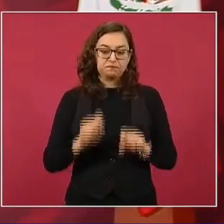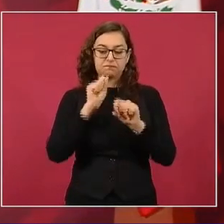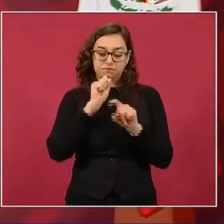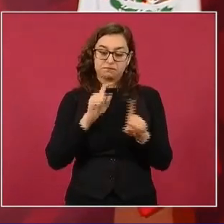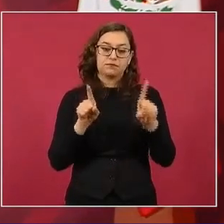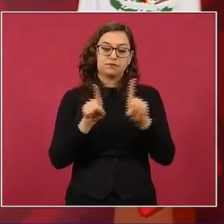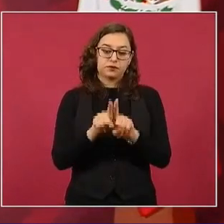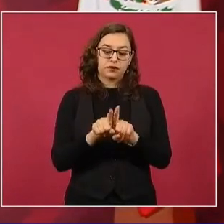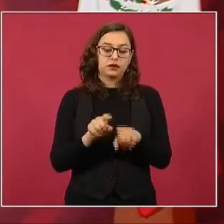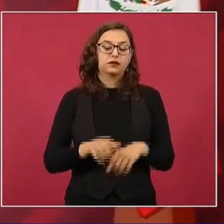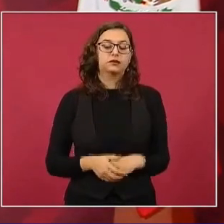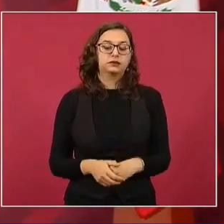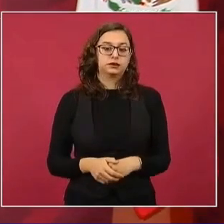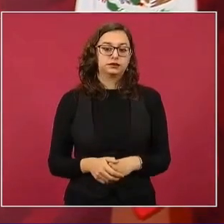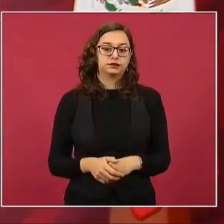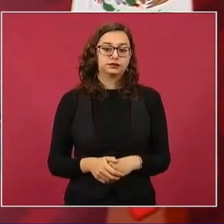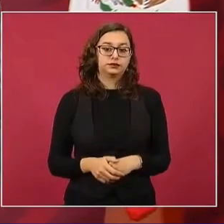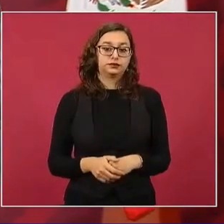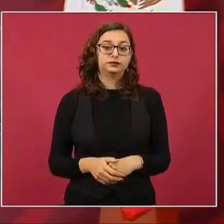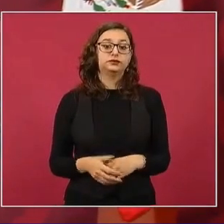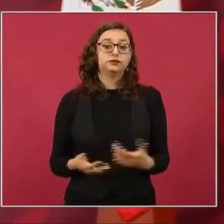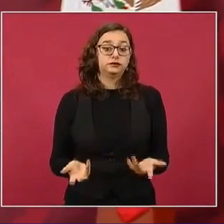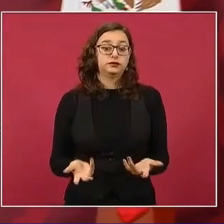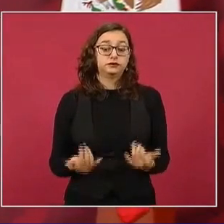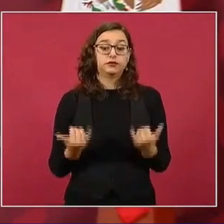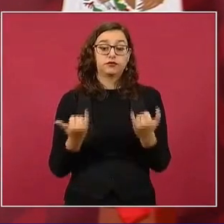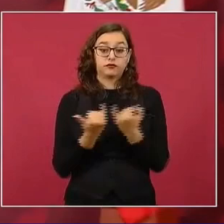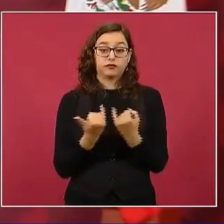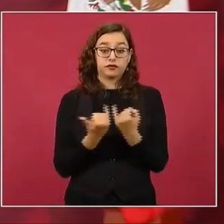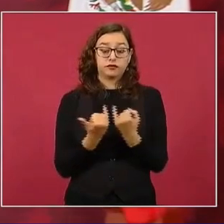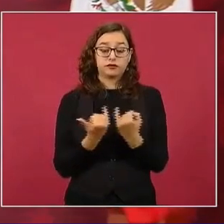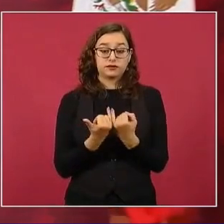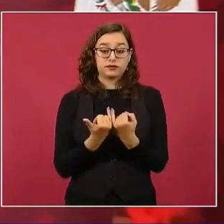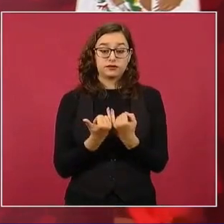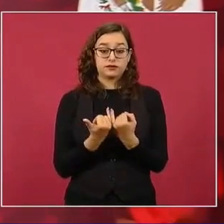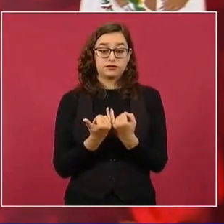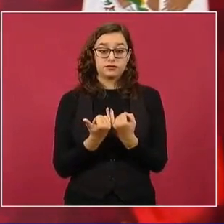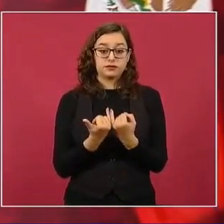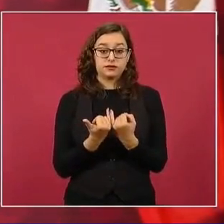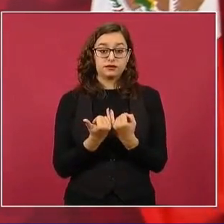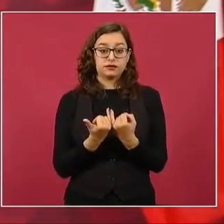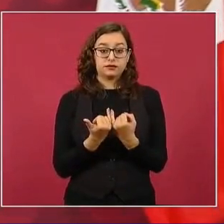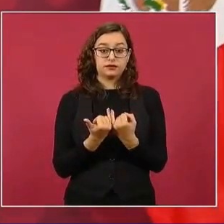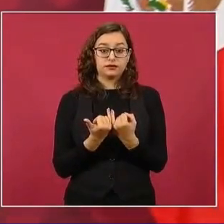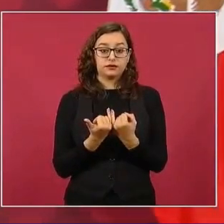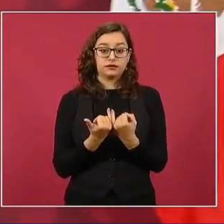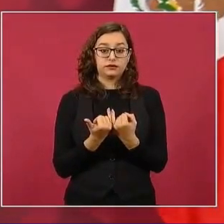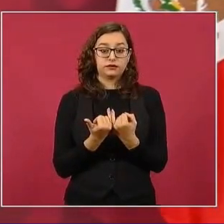Agradecerles porque ellos permitieron el que